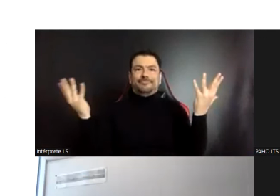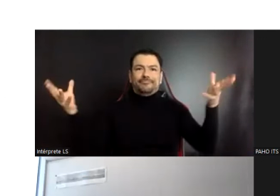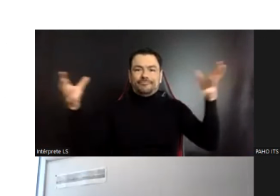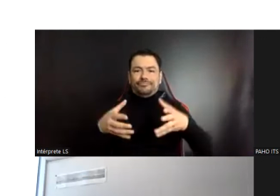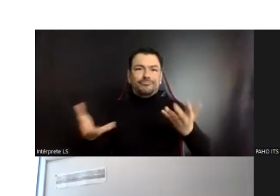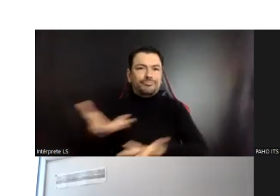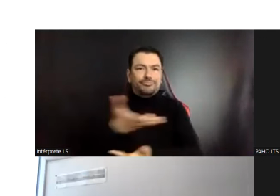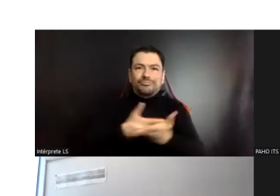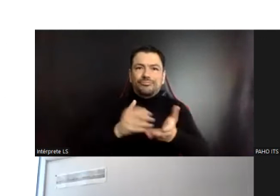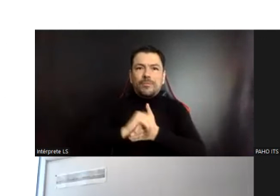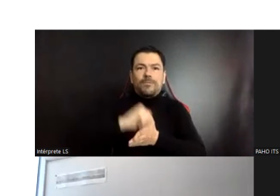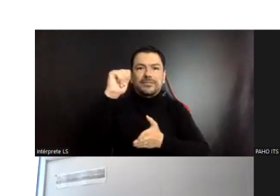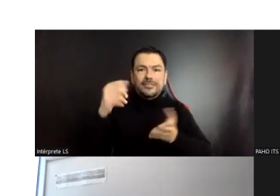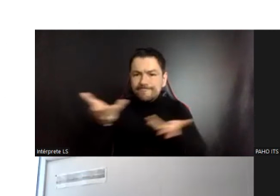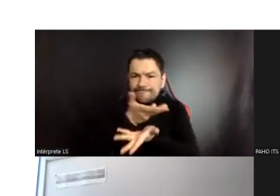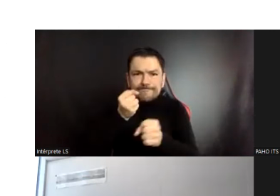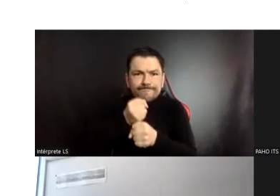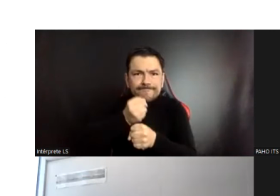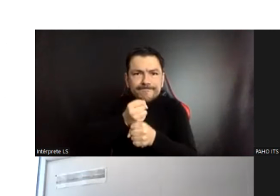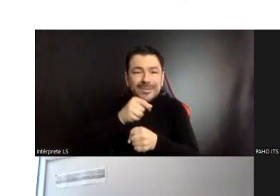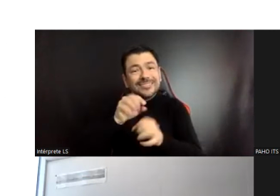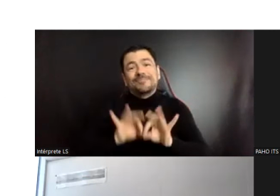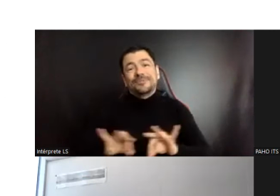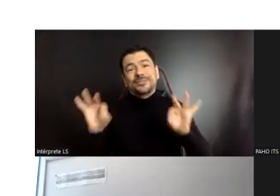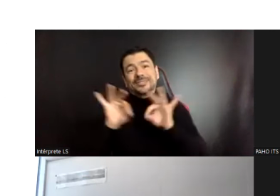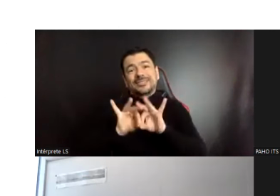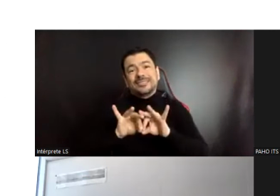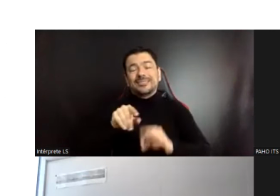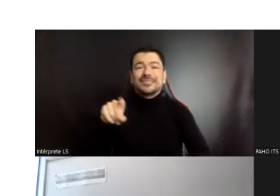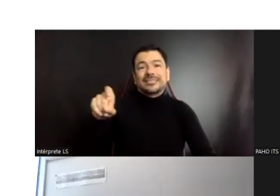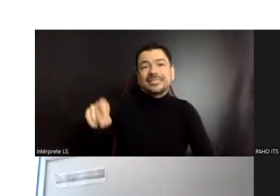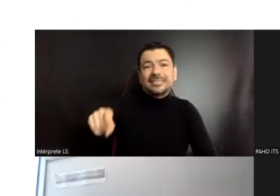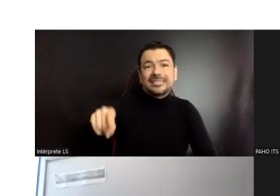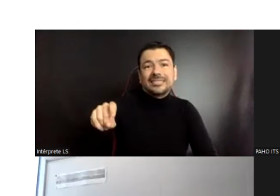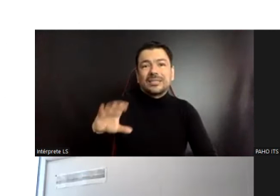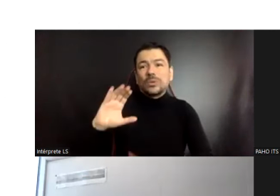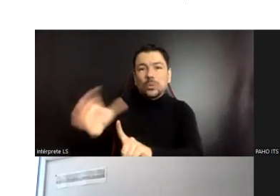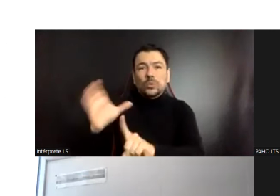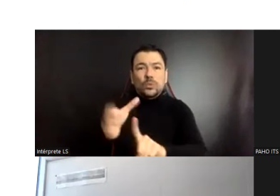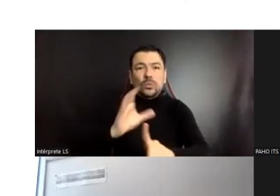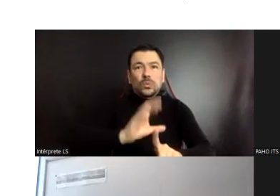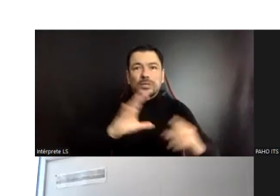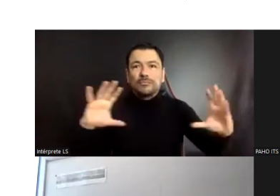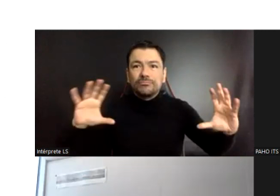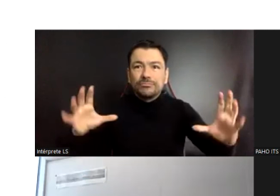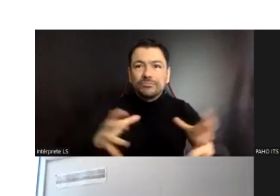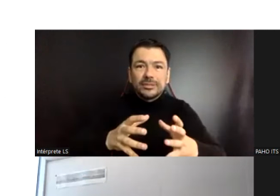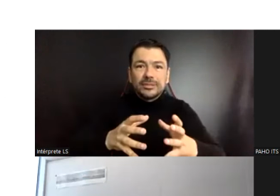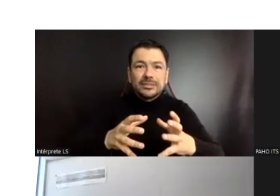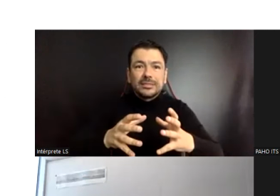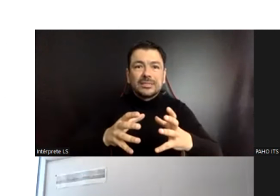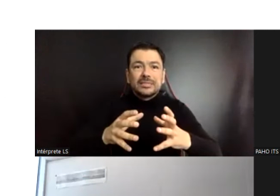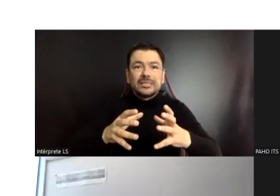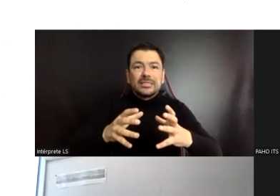es la necesidad de tener a todas estas culturas unificándose para construir seguridad en las ciudades a